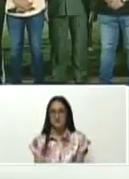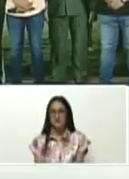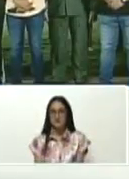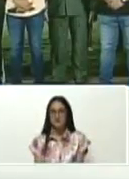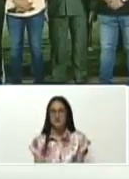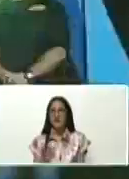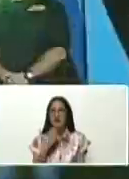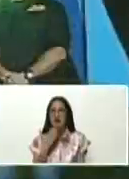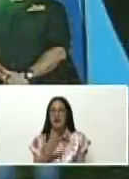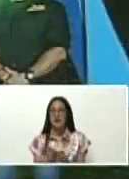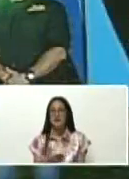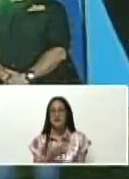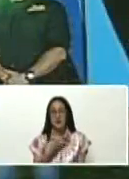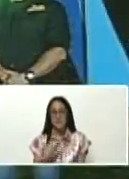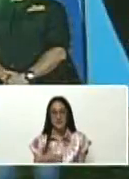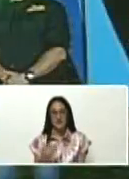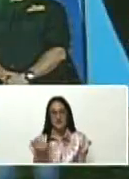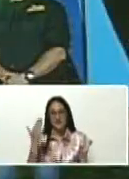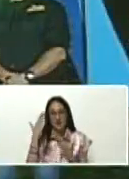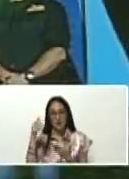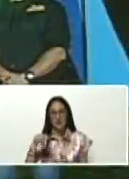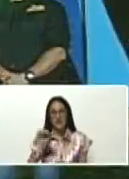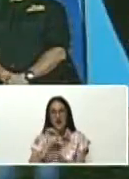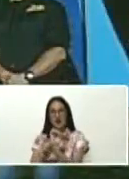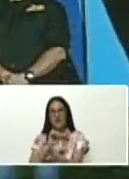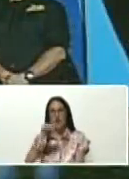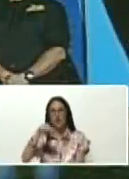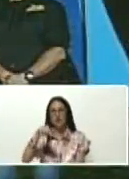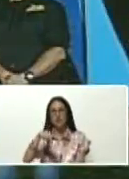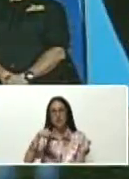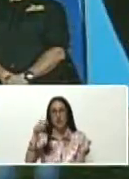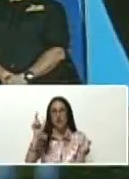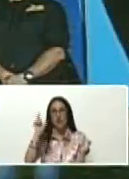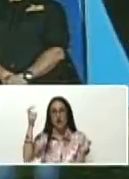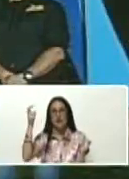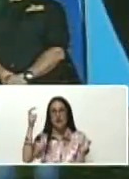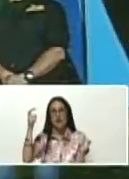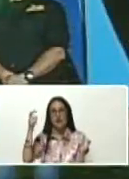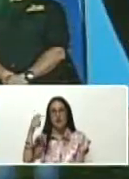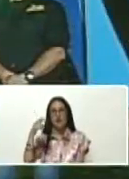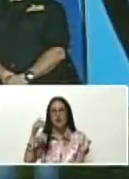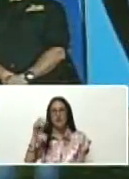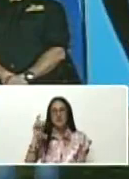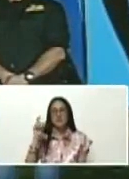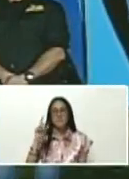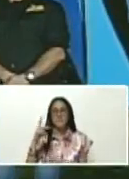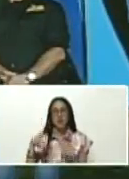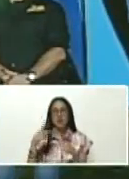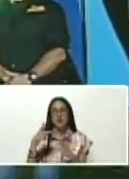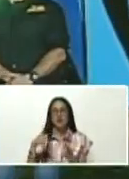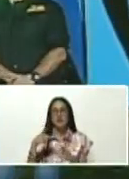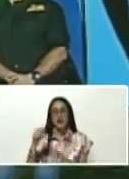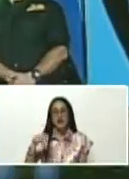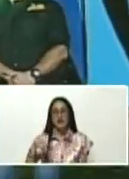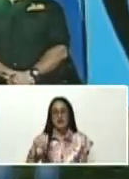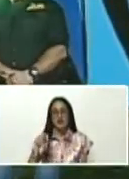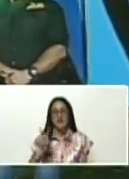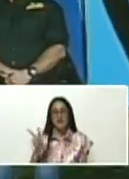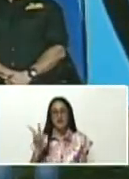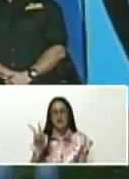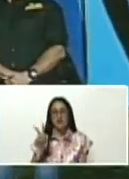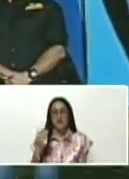Gracias, presidente. Les saludamos desde Calabozo, esta ciudad productiva, una de las ciudades productivas de Venezuela. Y bueno, hoy,